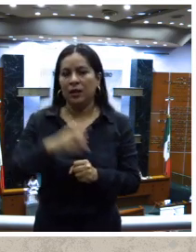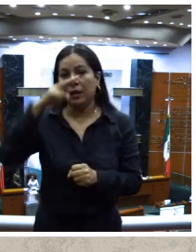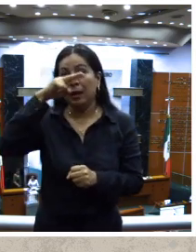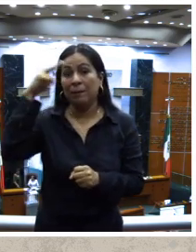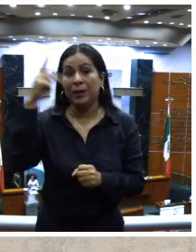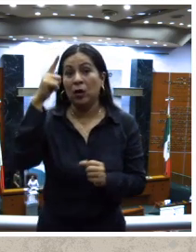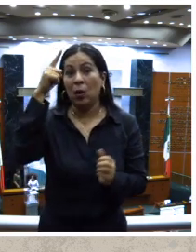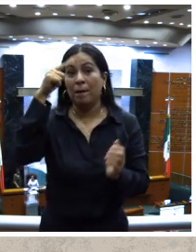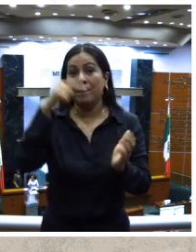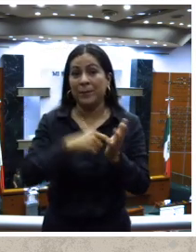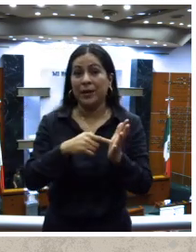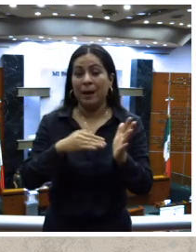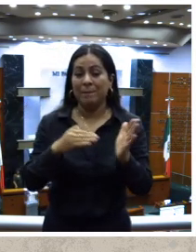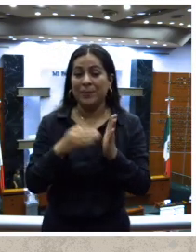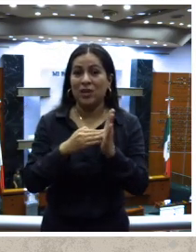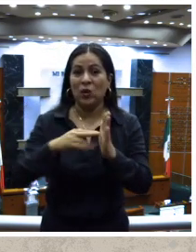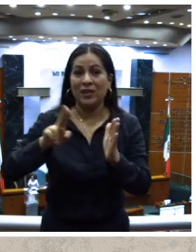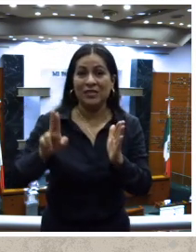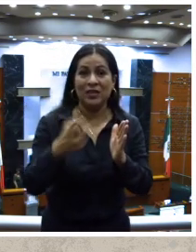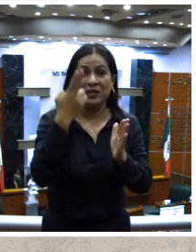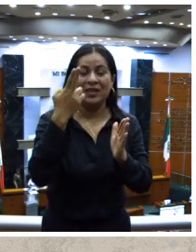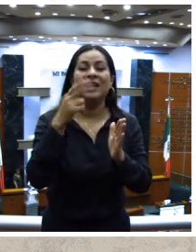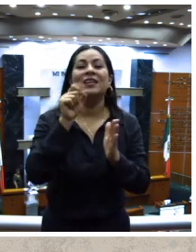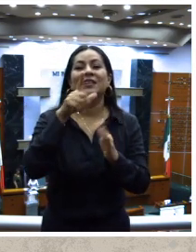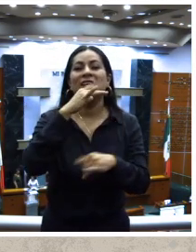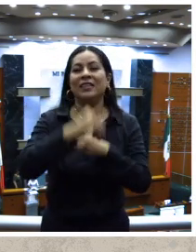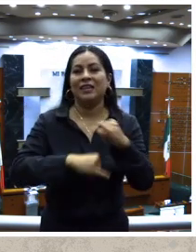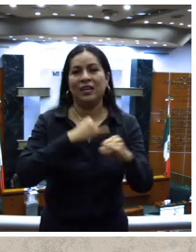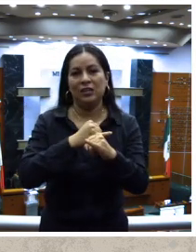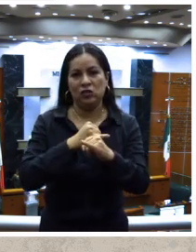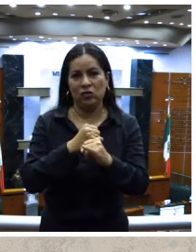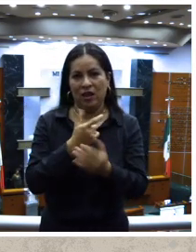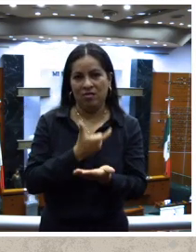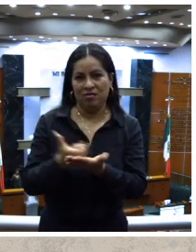con 1,000 millones de dólares ante el Fondo Monetario Internacional.